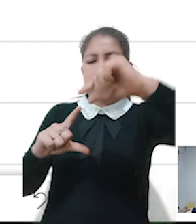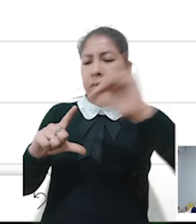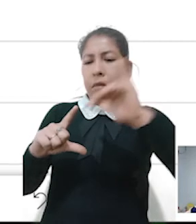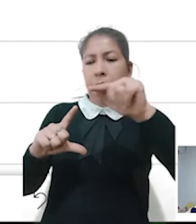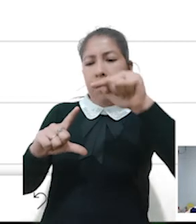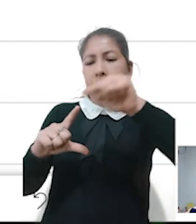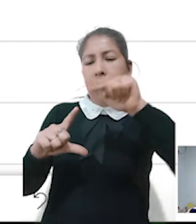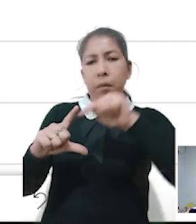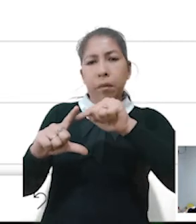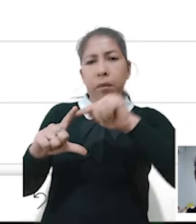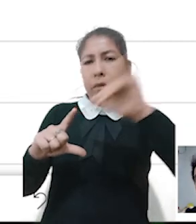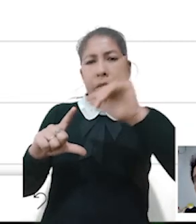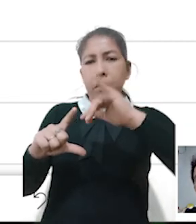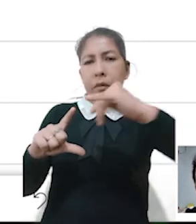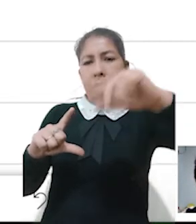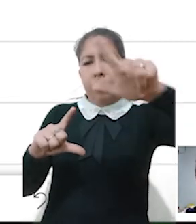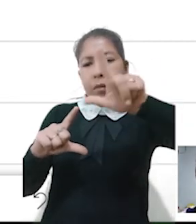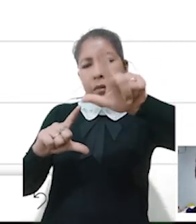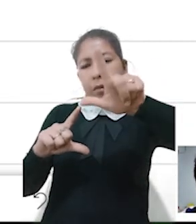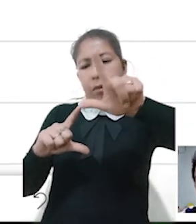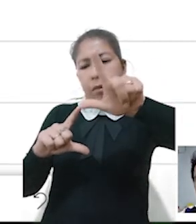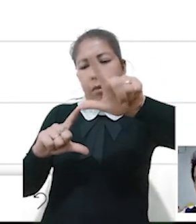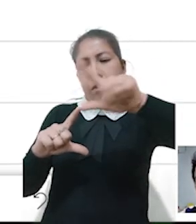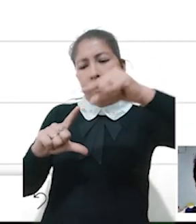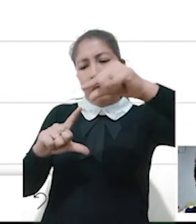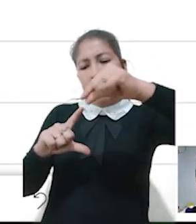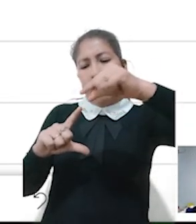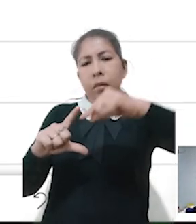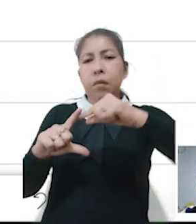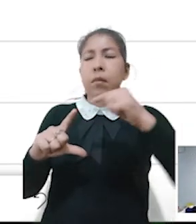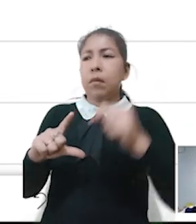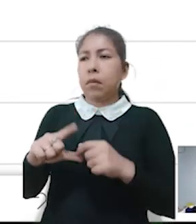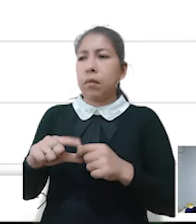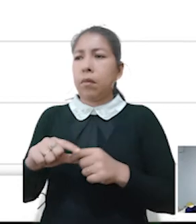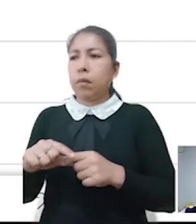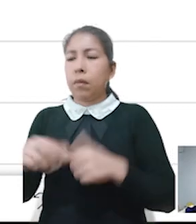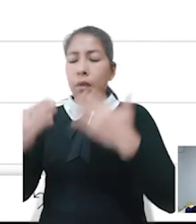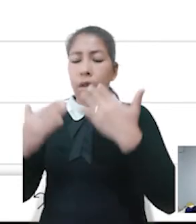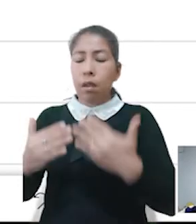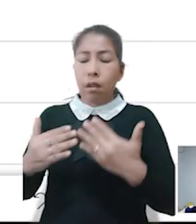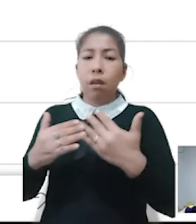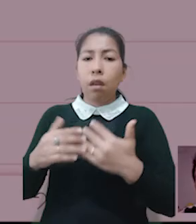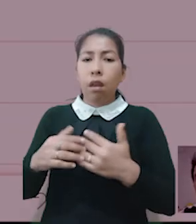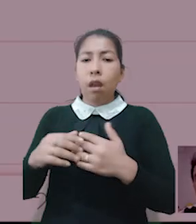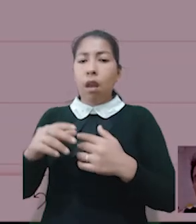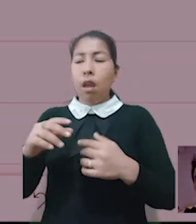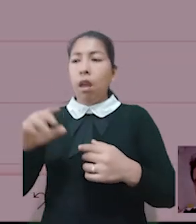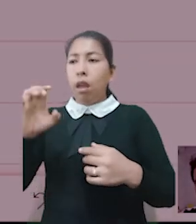son iguales. Entonces ahora me remito al triángulo amarillo, voy a anotar acá en el triángulo